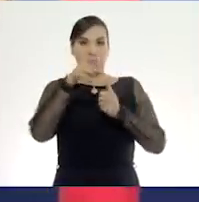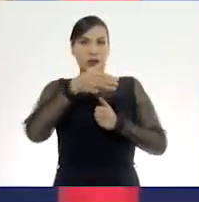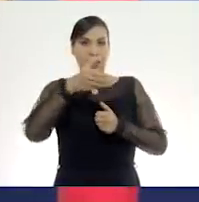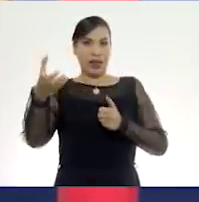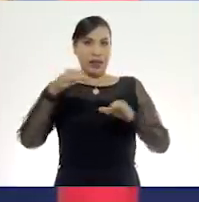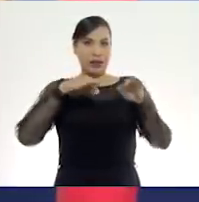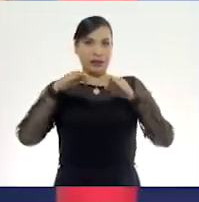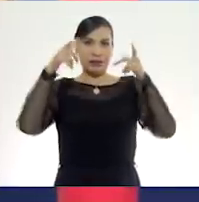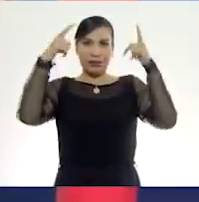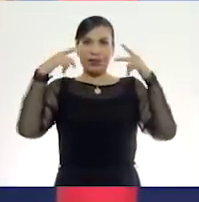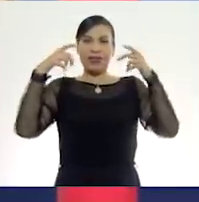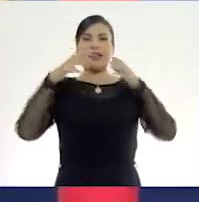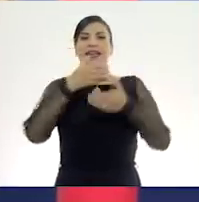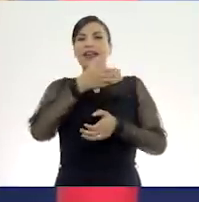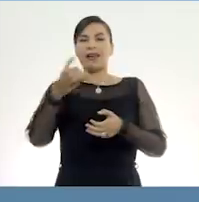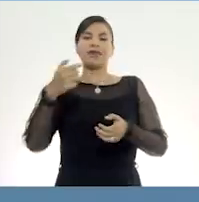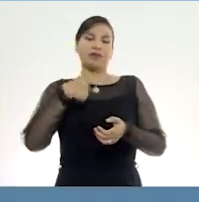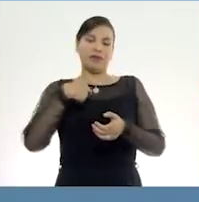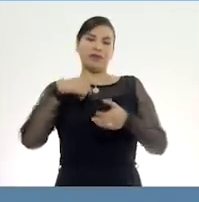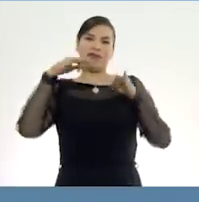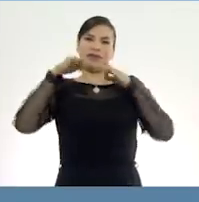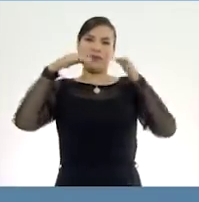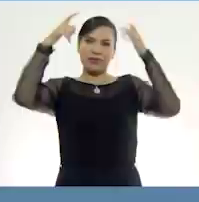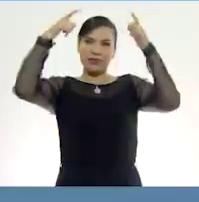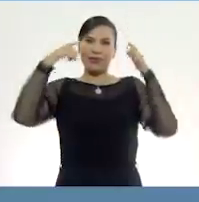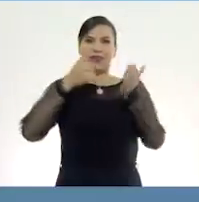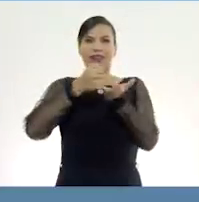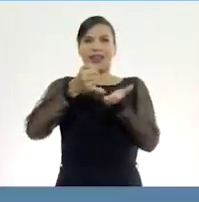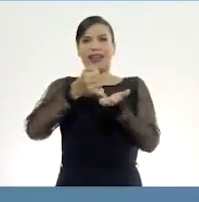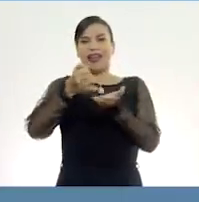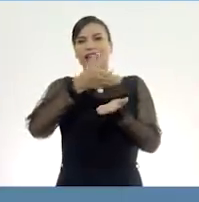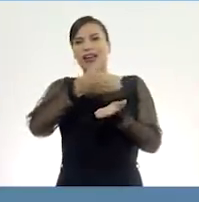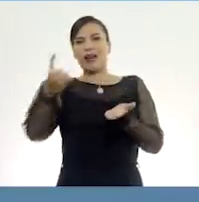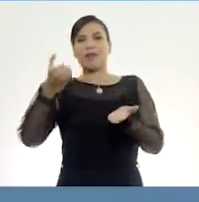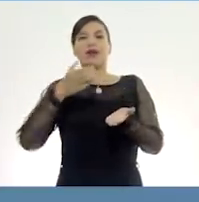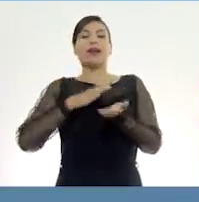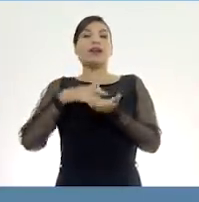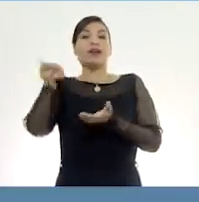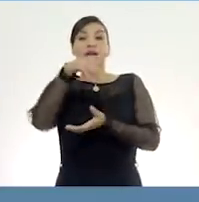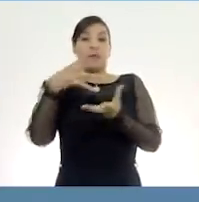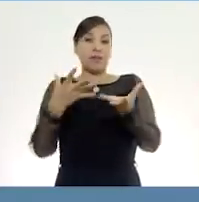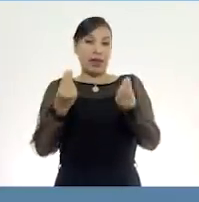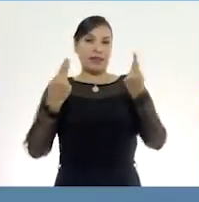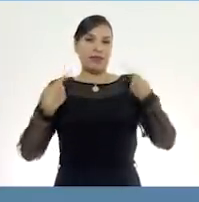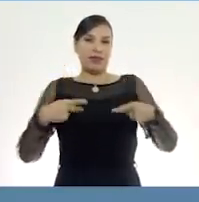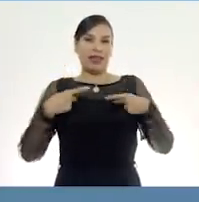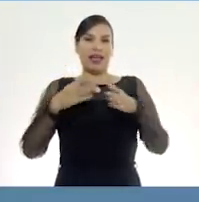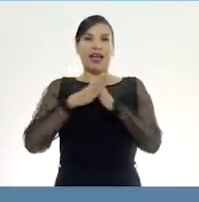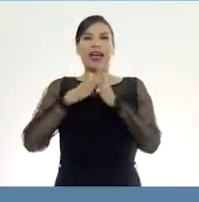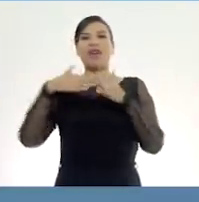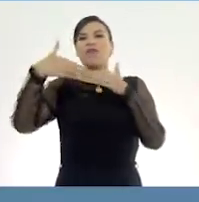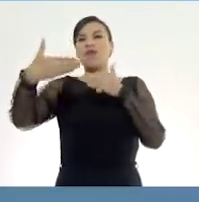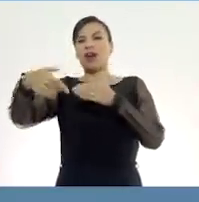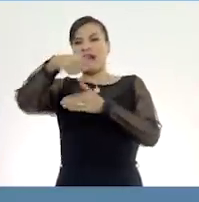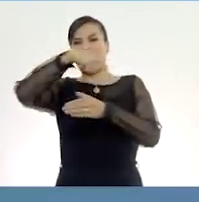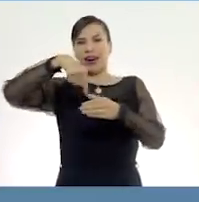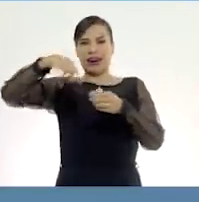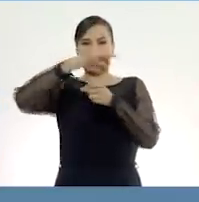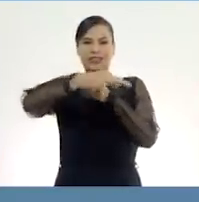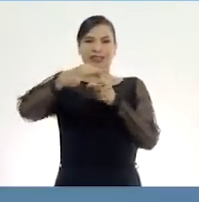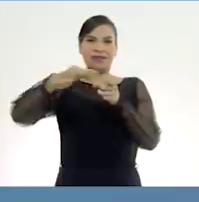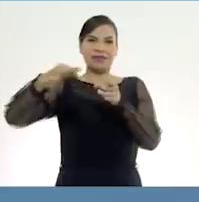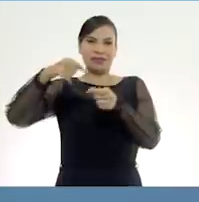campesino. Sí, soy un campesino y la gran mayoría de la población en las afueras de las ciudades